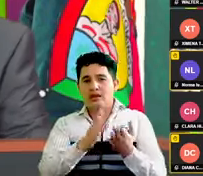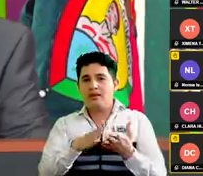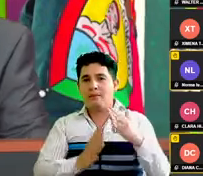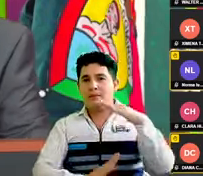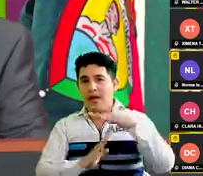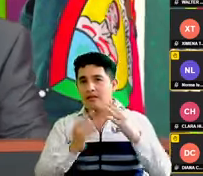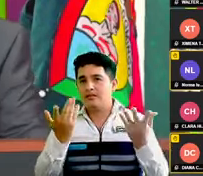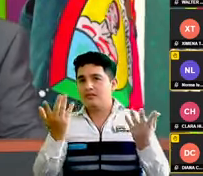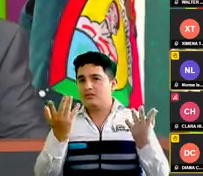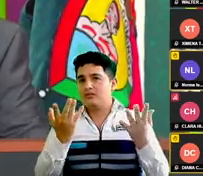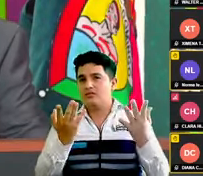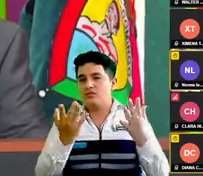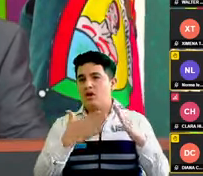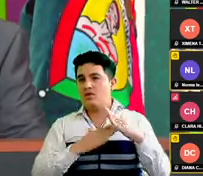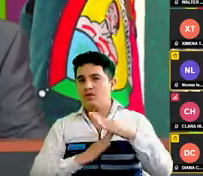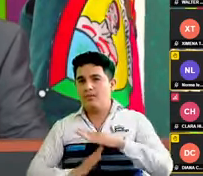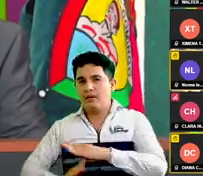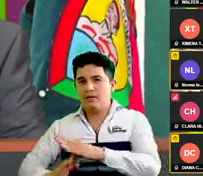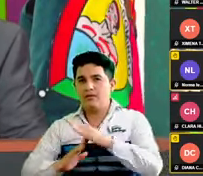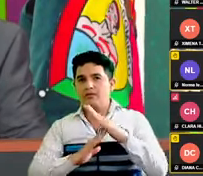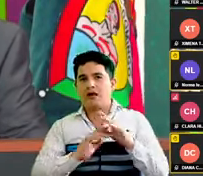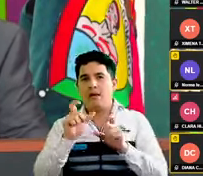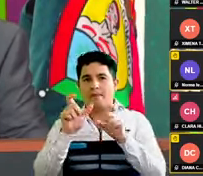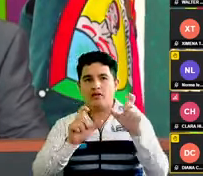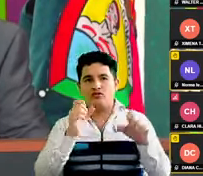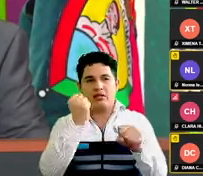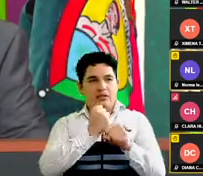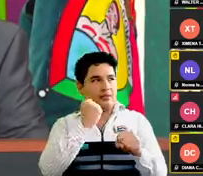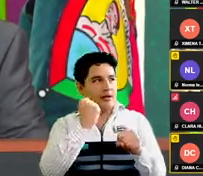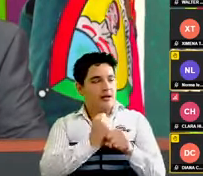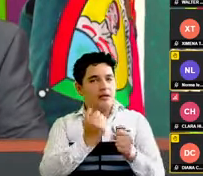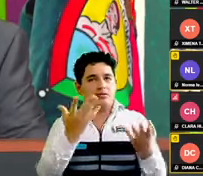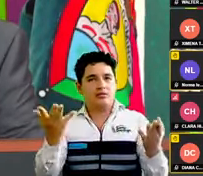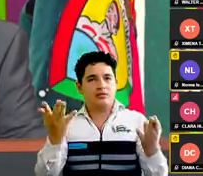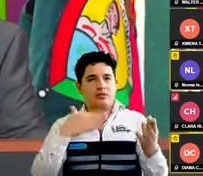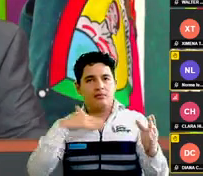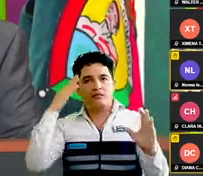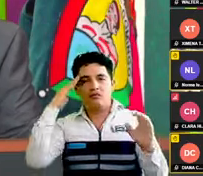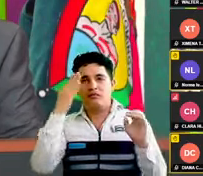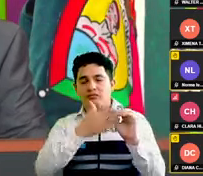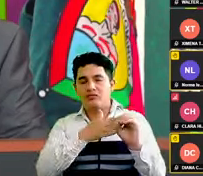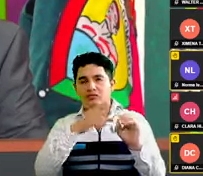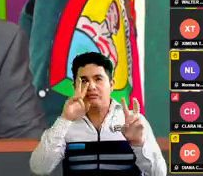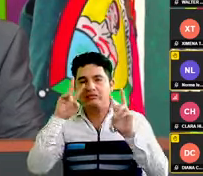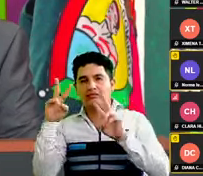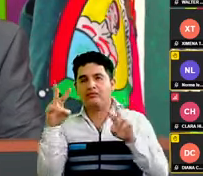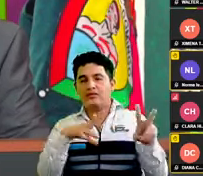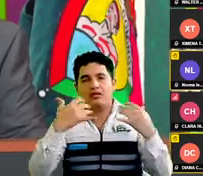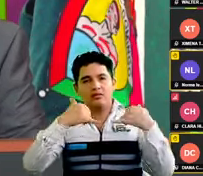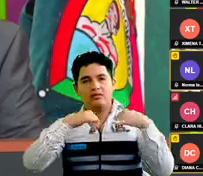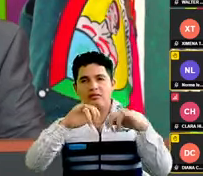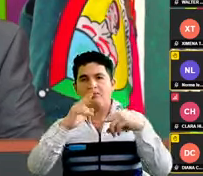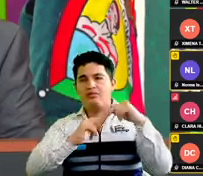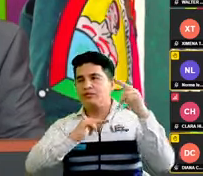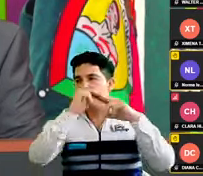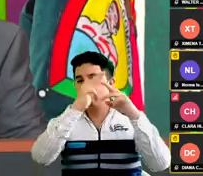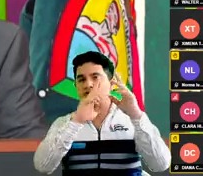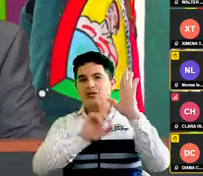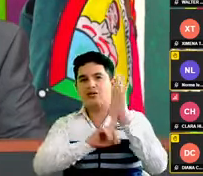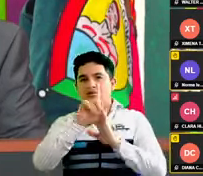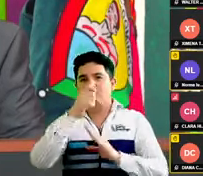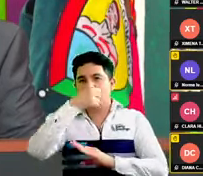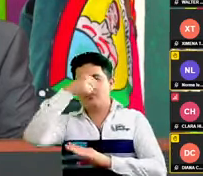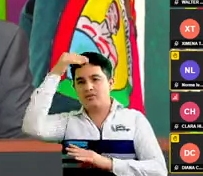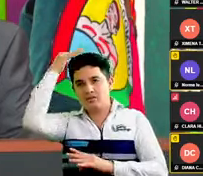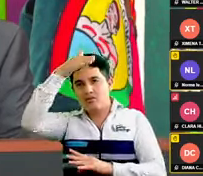una zona donde hay gente trabajadora y empeñada en seguir construyendo el desarrollo de Santo